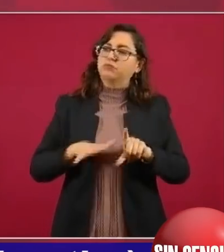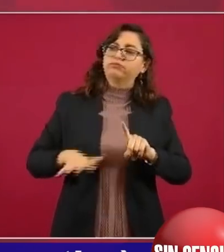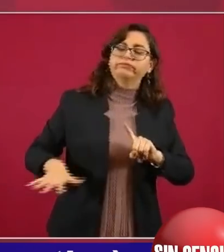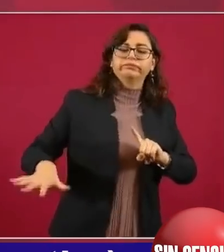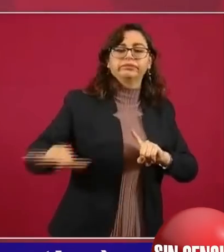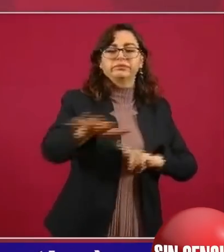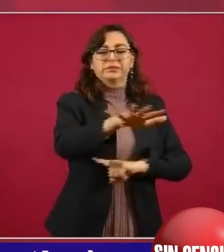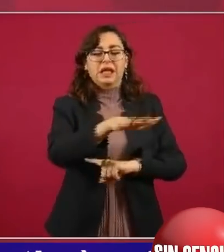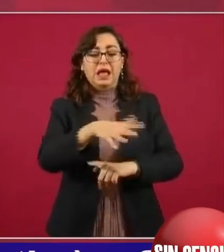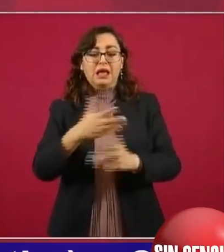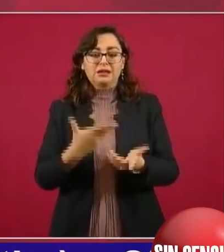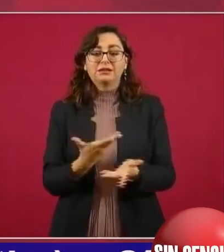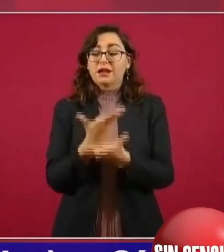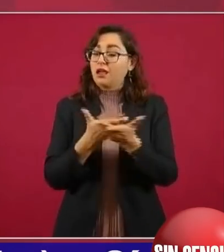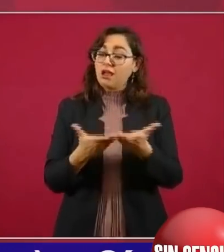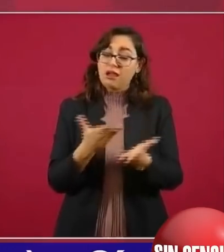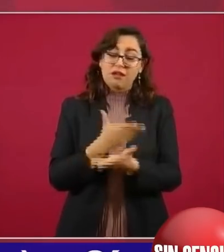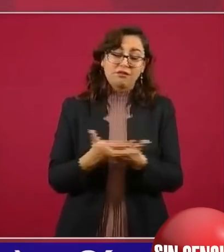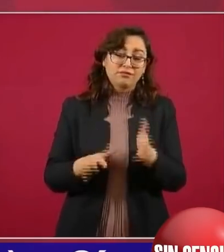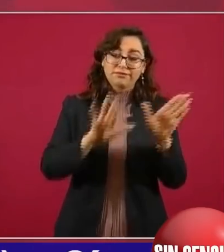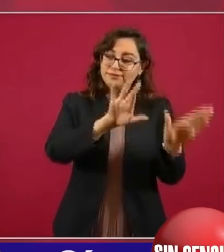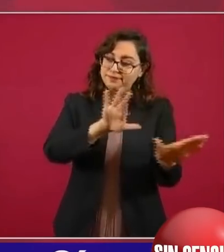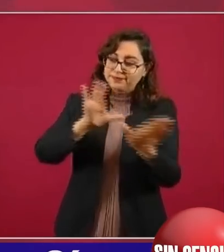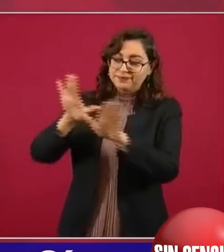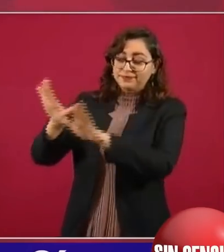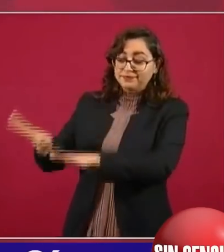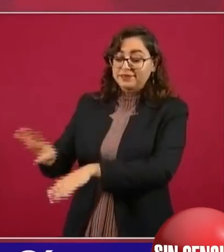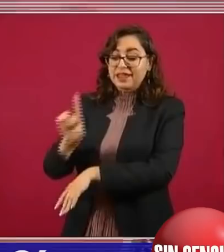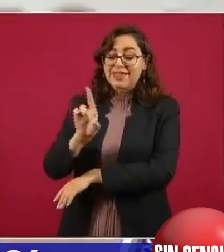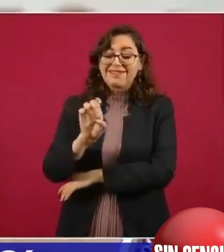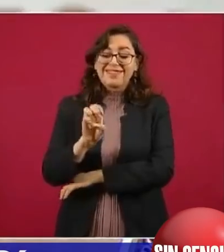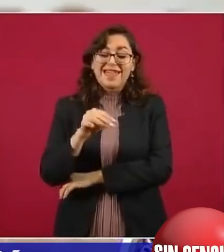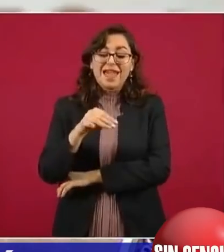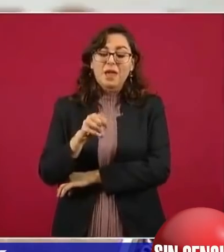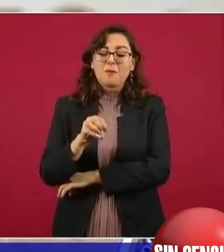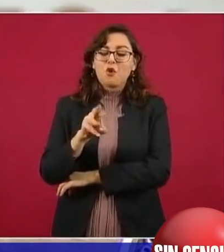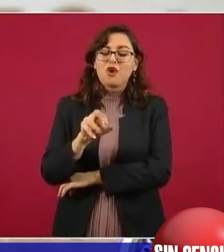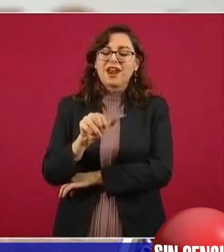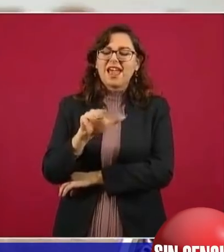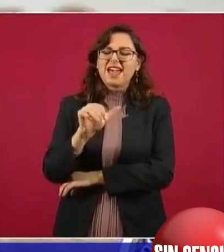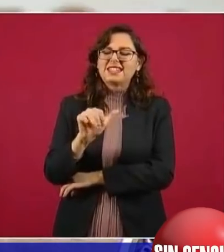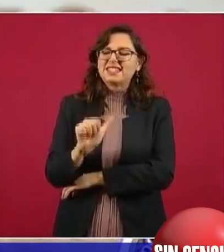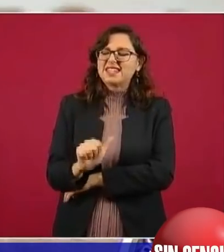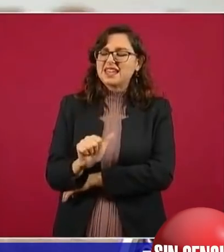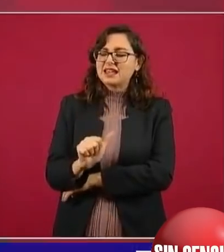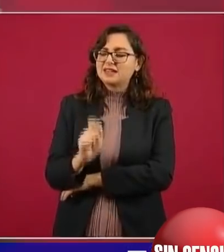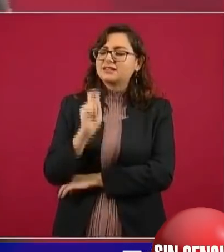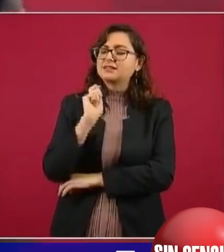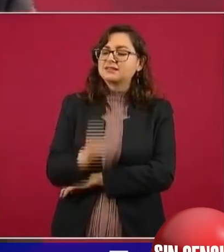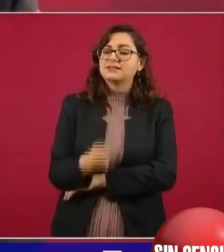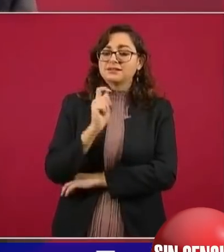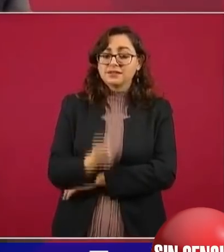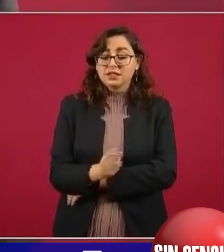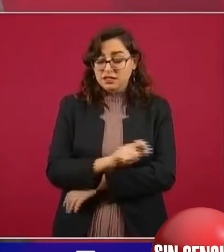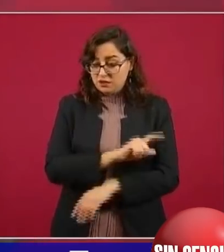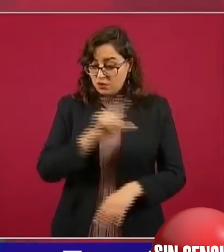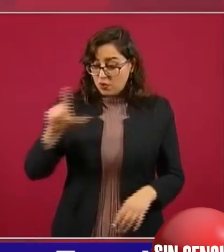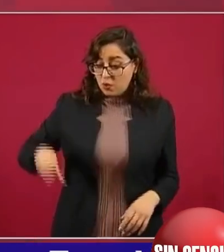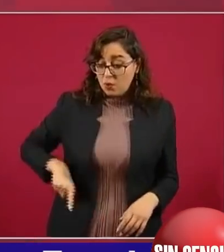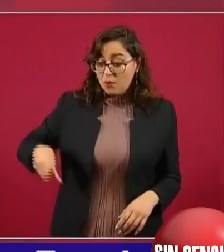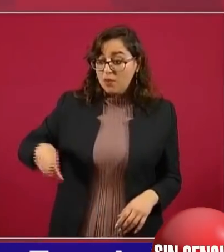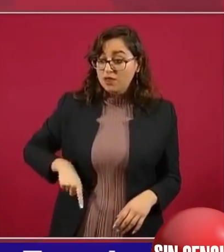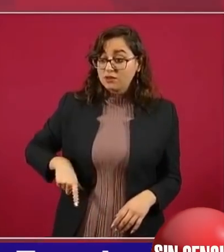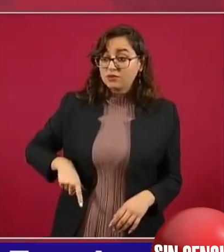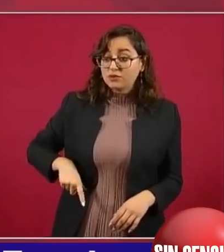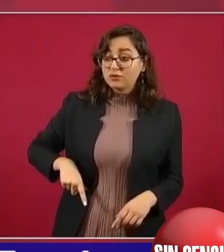queremos que haya en México una auténtica democracia, que es el gobierno del pueblo, para el pueblo, con el pueblo.